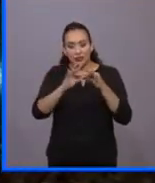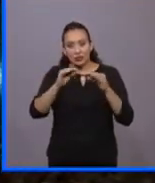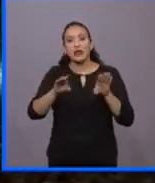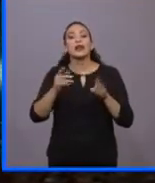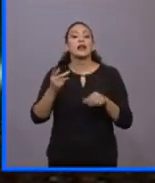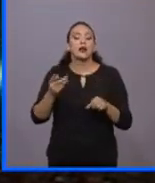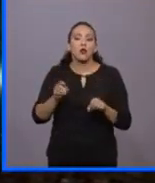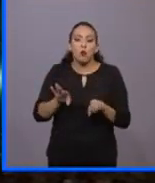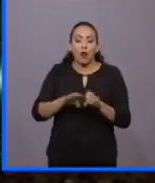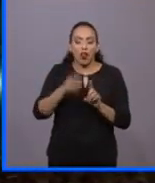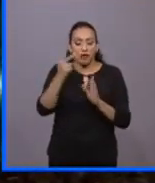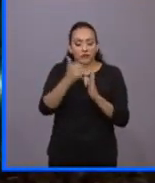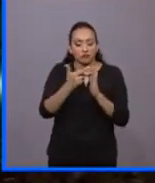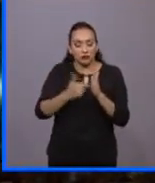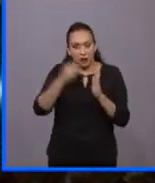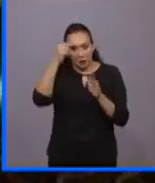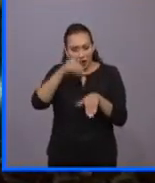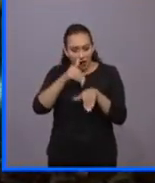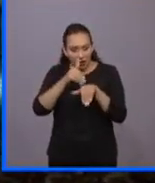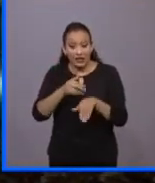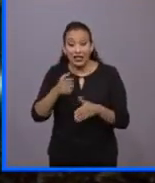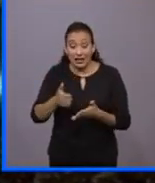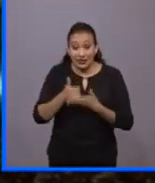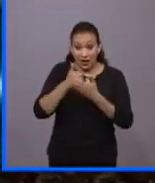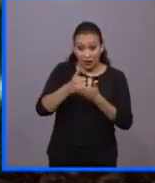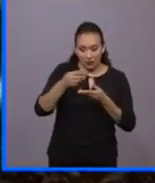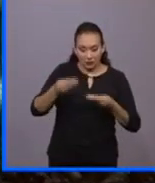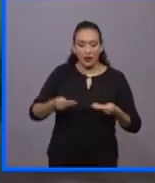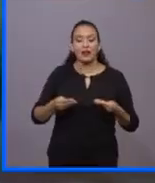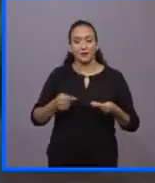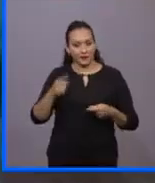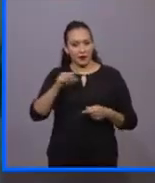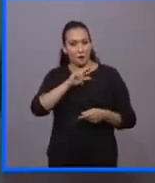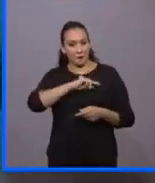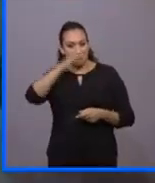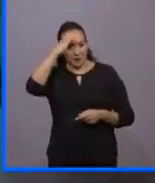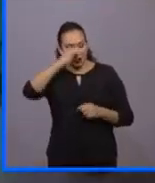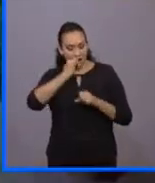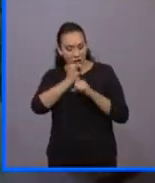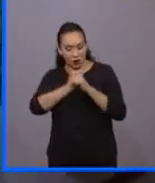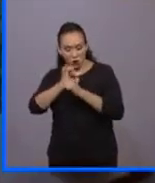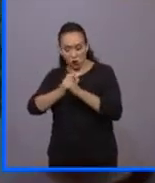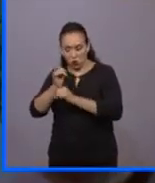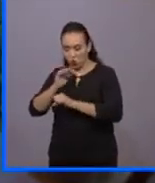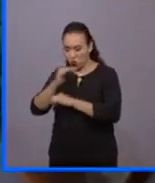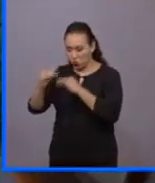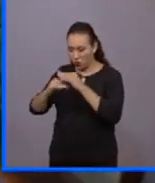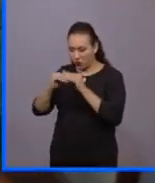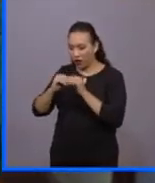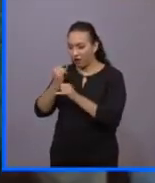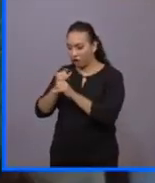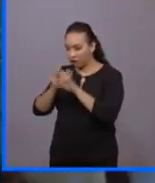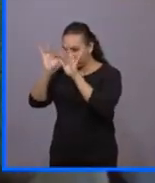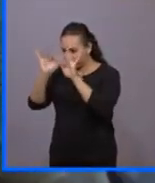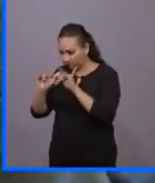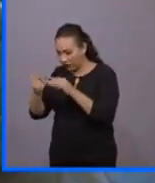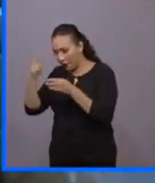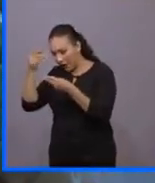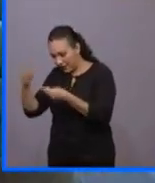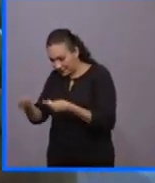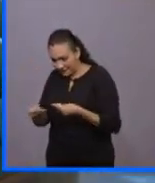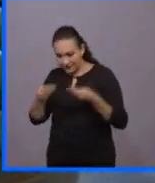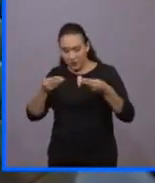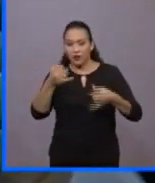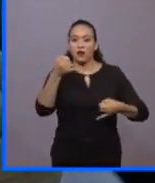peritaje, de tal forma que ésta pueda ayudar a esclarecer la verdad de los hechos. aseguró el investigador del INACIPE,